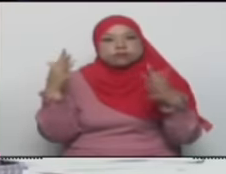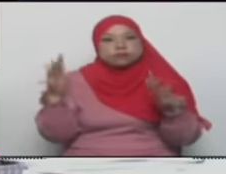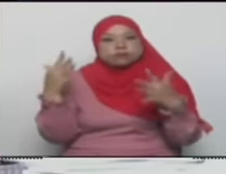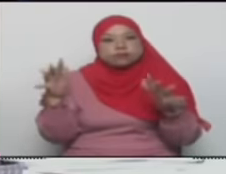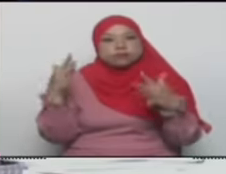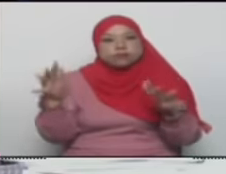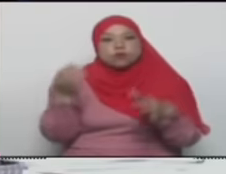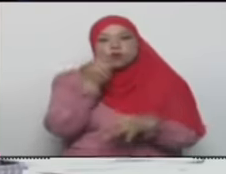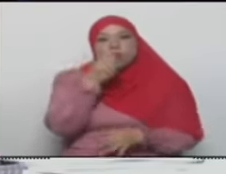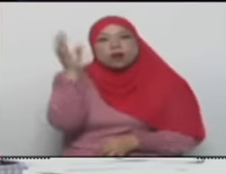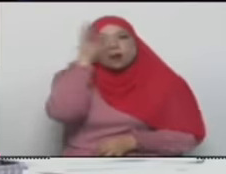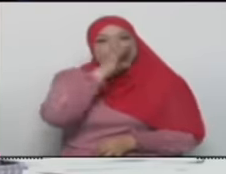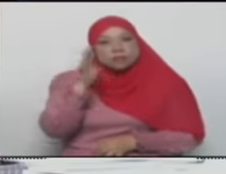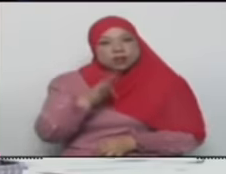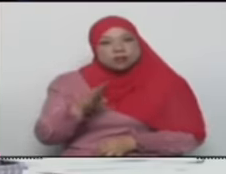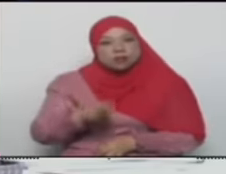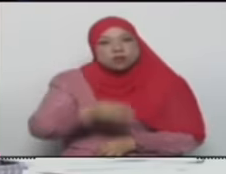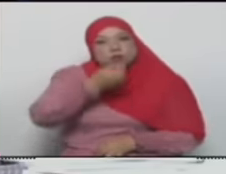Muy bueno, Brasil.